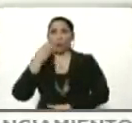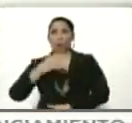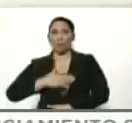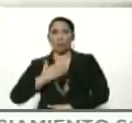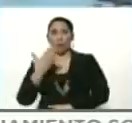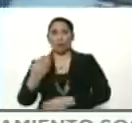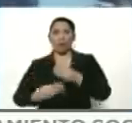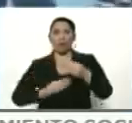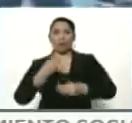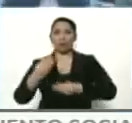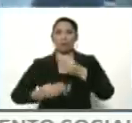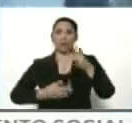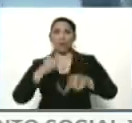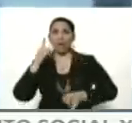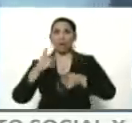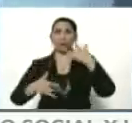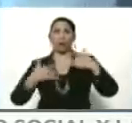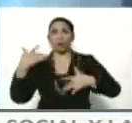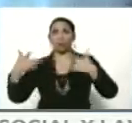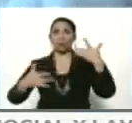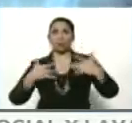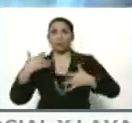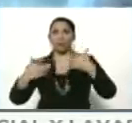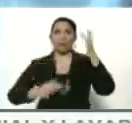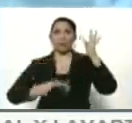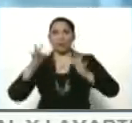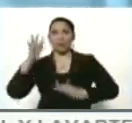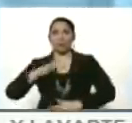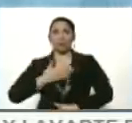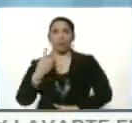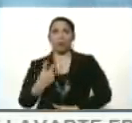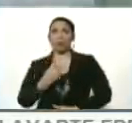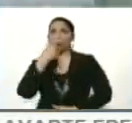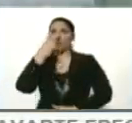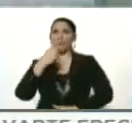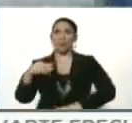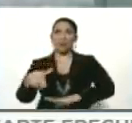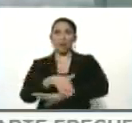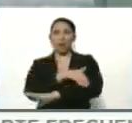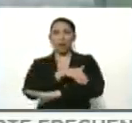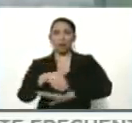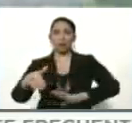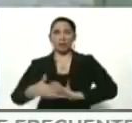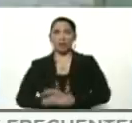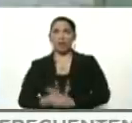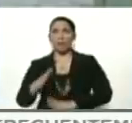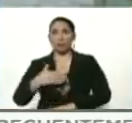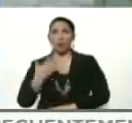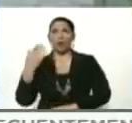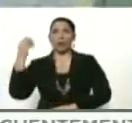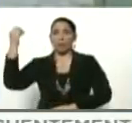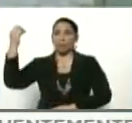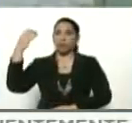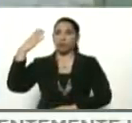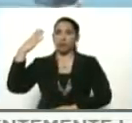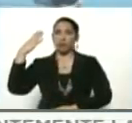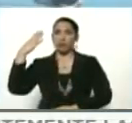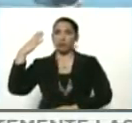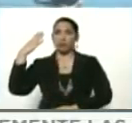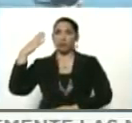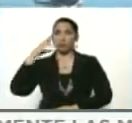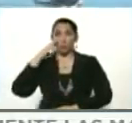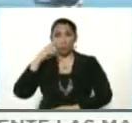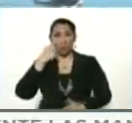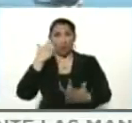hacer algún tipo de actividad física, puedan respirar el aire de la calle, puedan exponerse al sol. Y allí